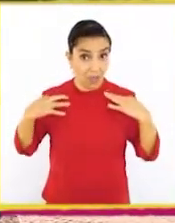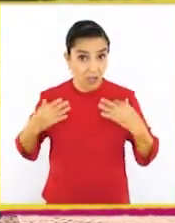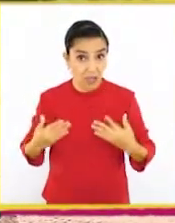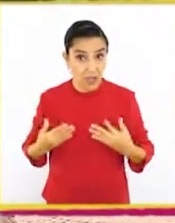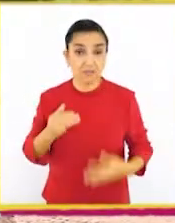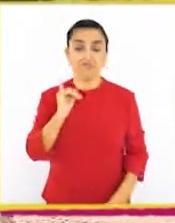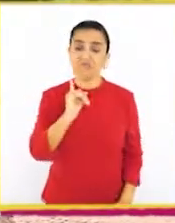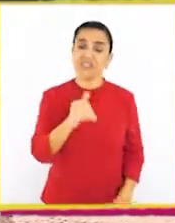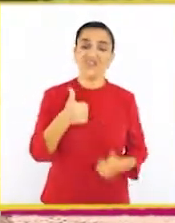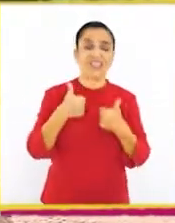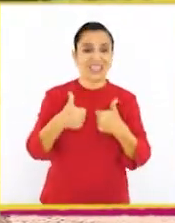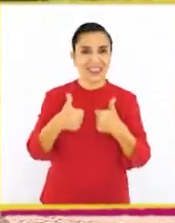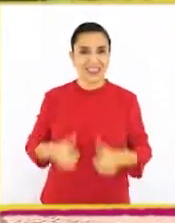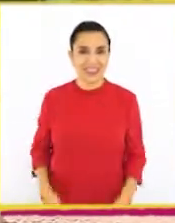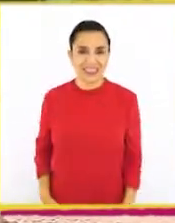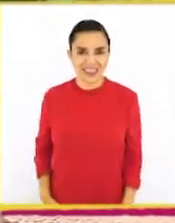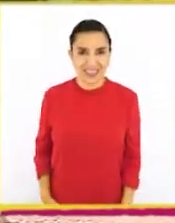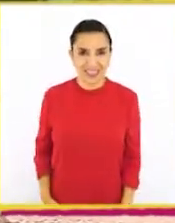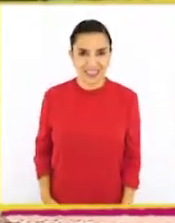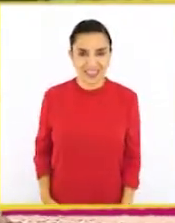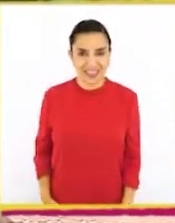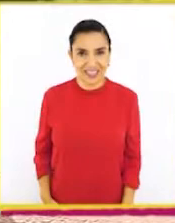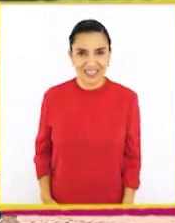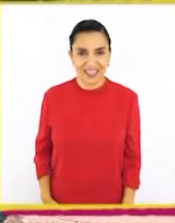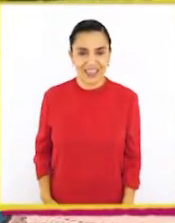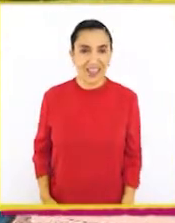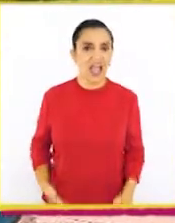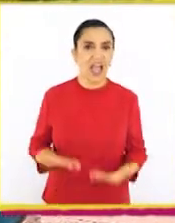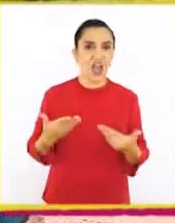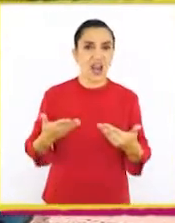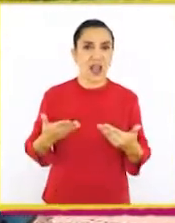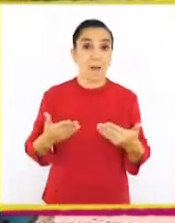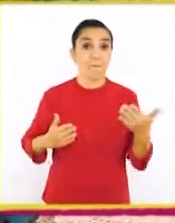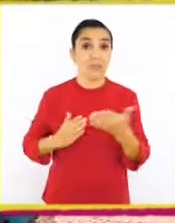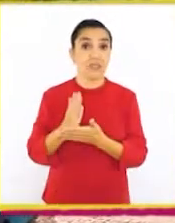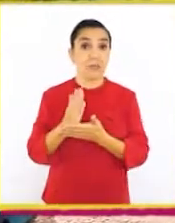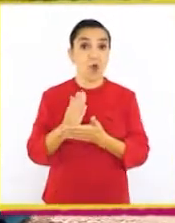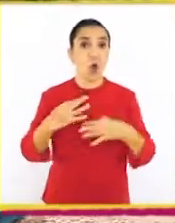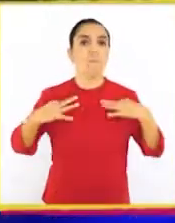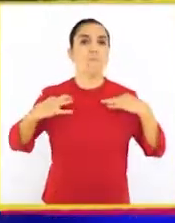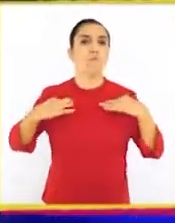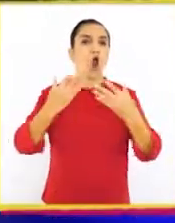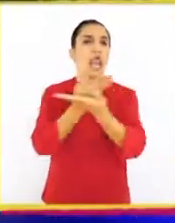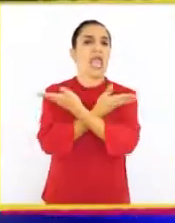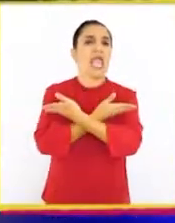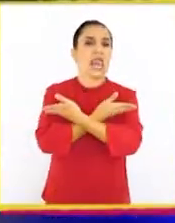ropa? ¡Sí, muy bien! ¡Vamos con poleras!